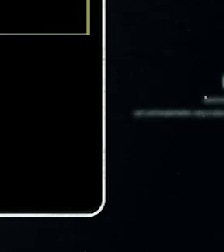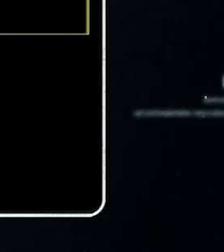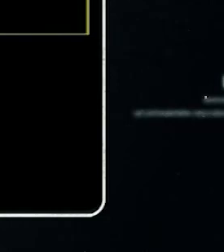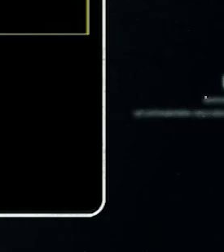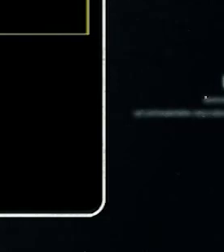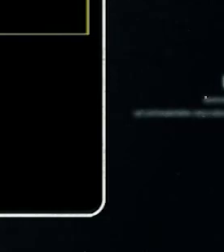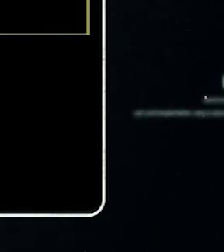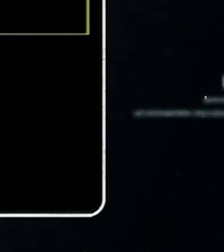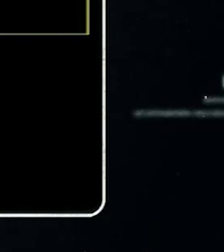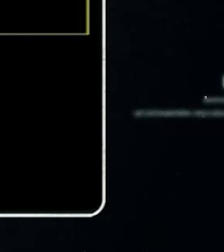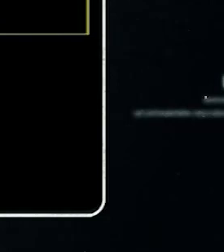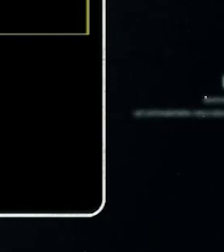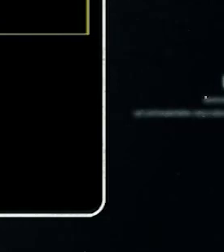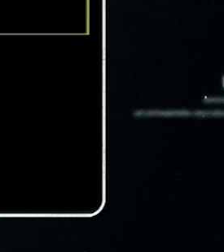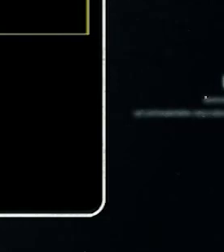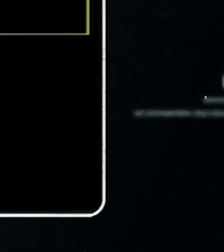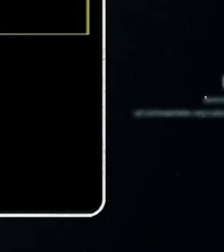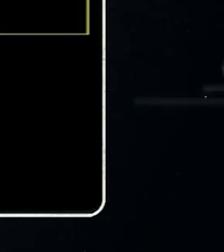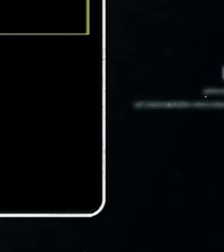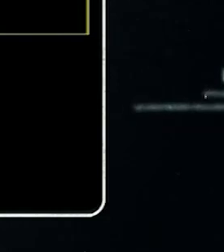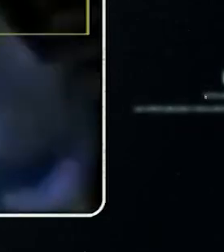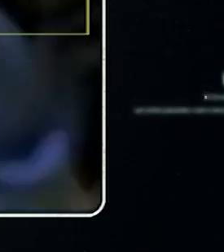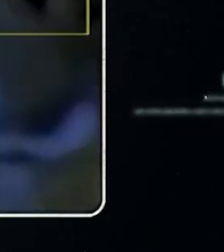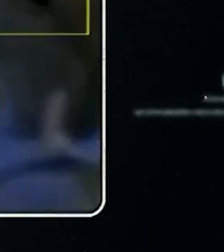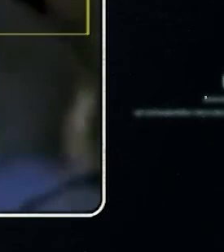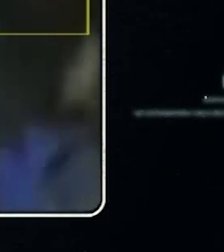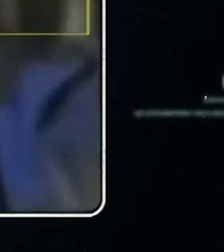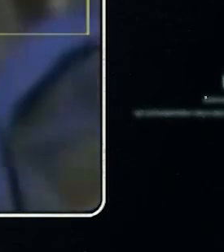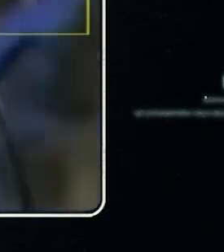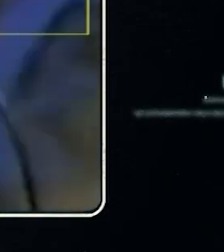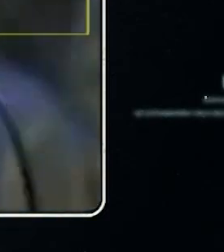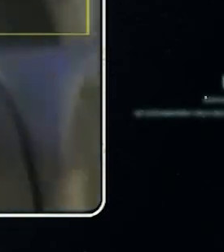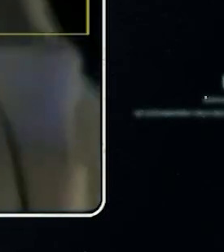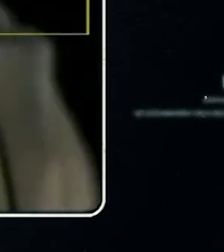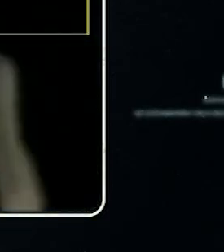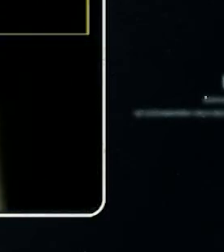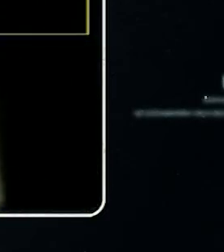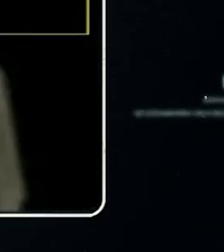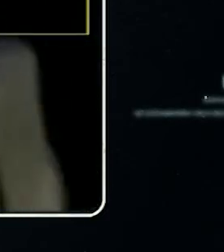es inteligente el niño que es como el jabón en polvo esquí que sabe dónde están las manchas